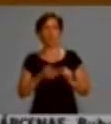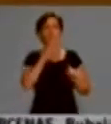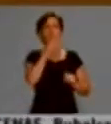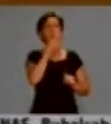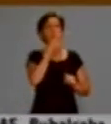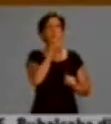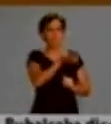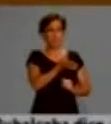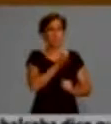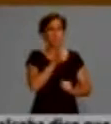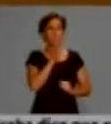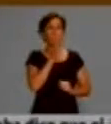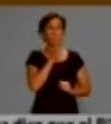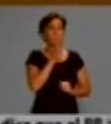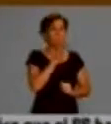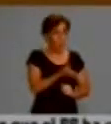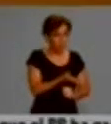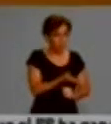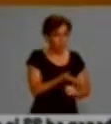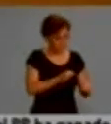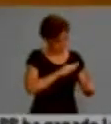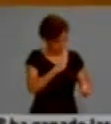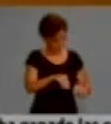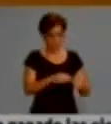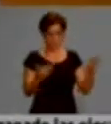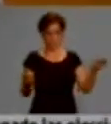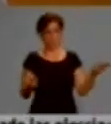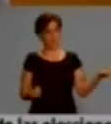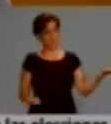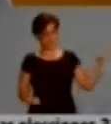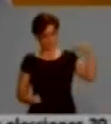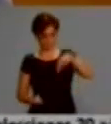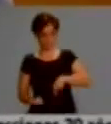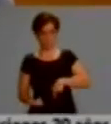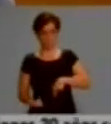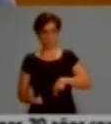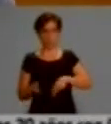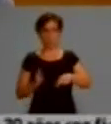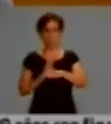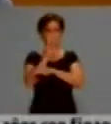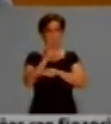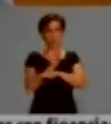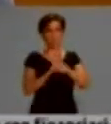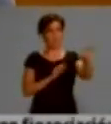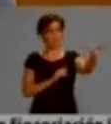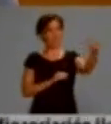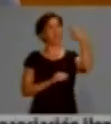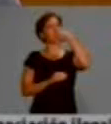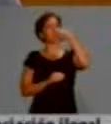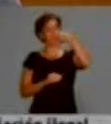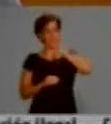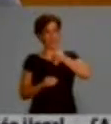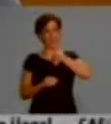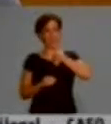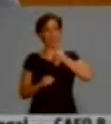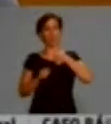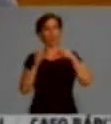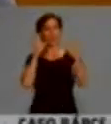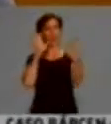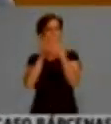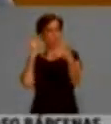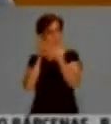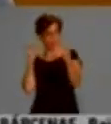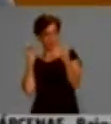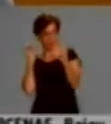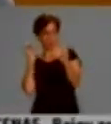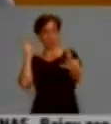Vergonzoso porque, presidente, venir al Parlamento a llamarnos cómplices a aquellos que